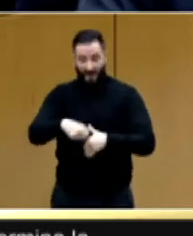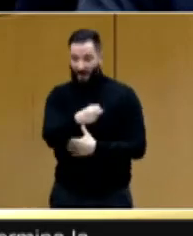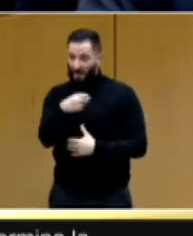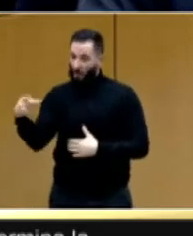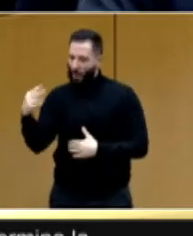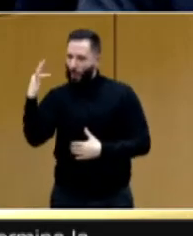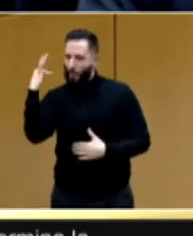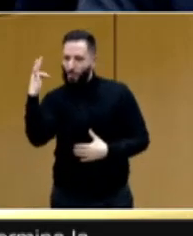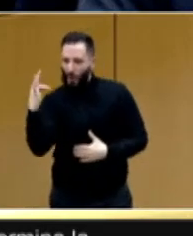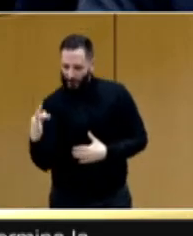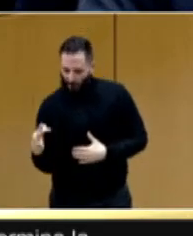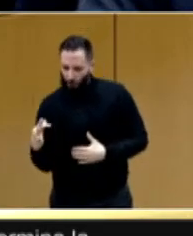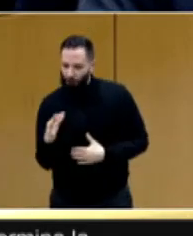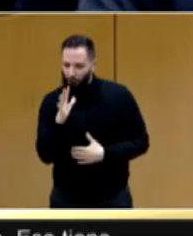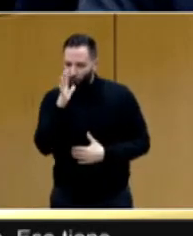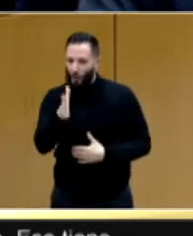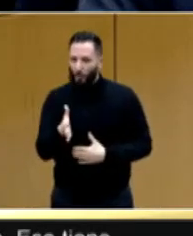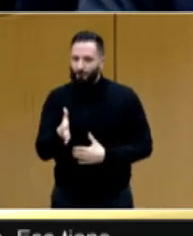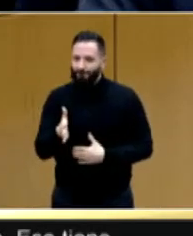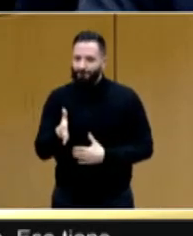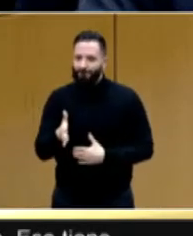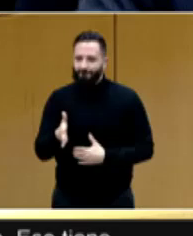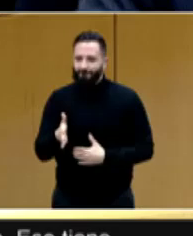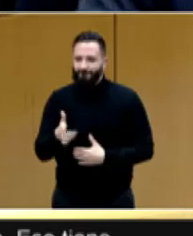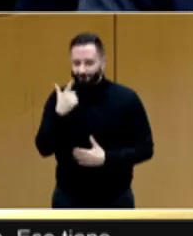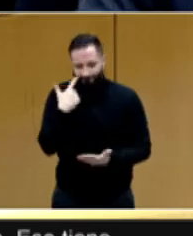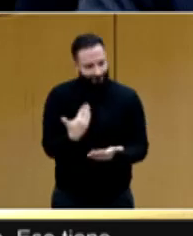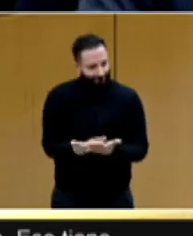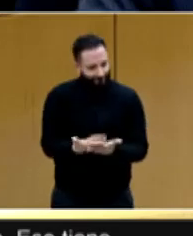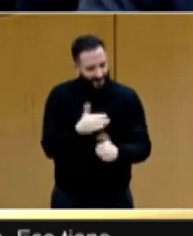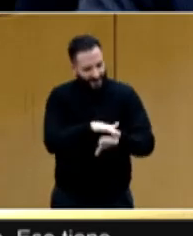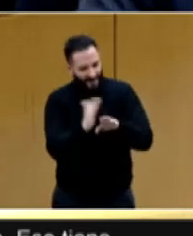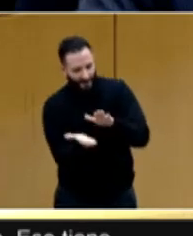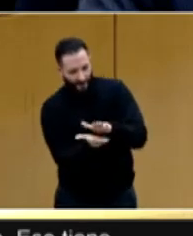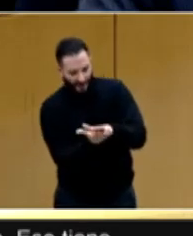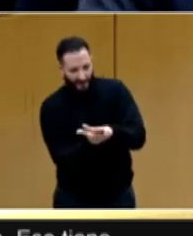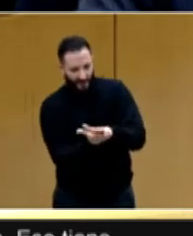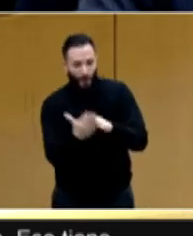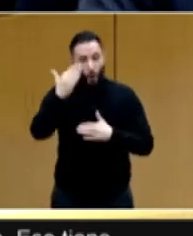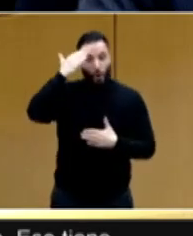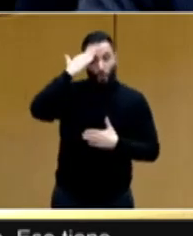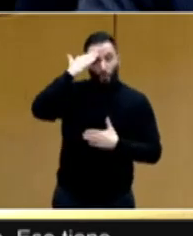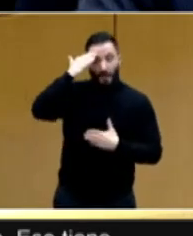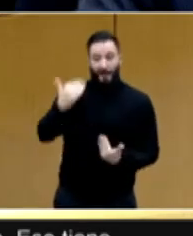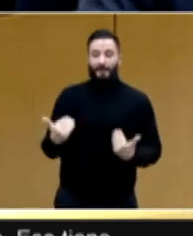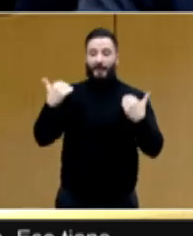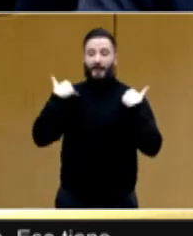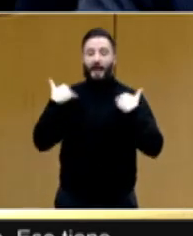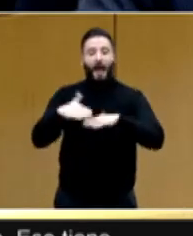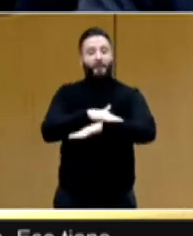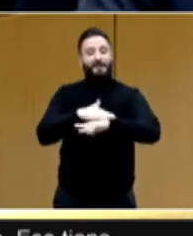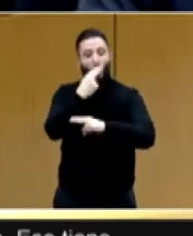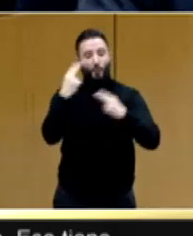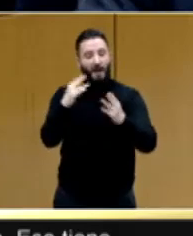porque como bien han explicado son expedientes de bueno en este caso tutelas asignadas por la administración pública de valencia